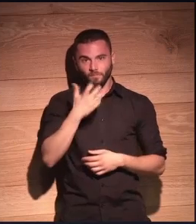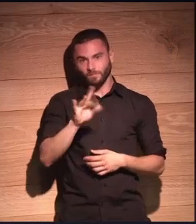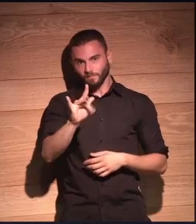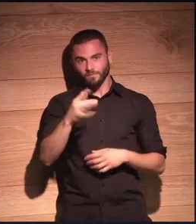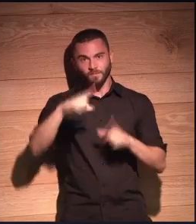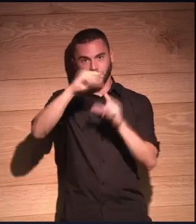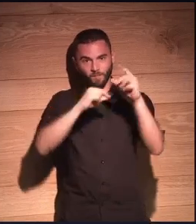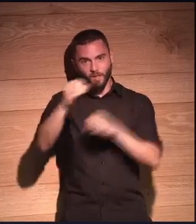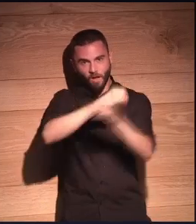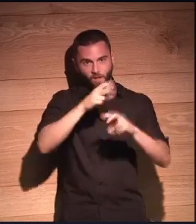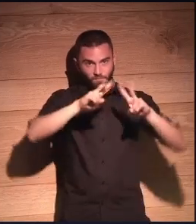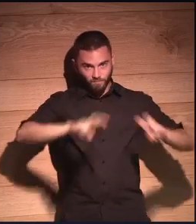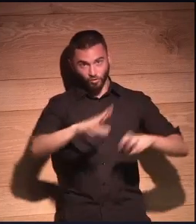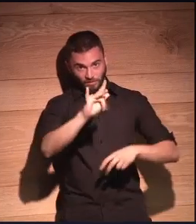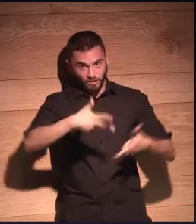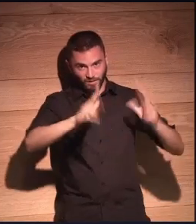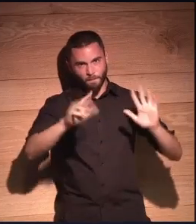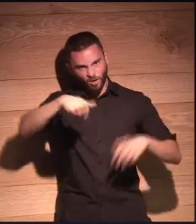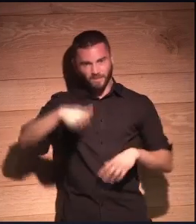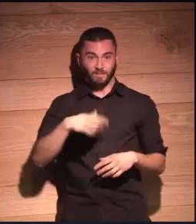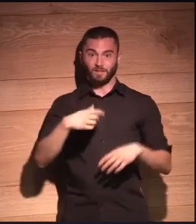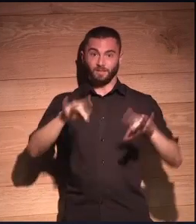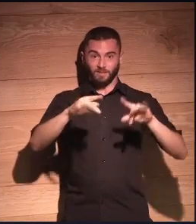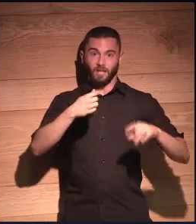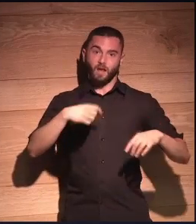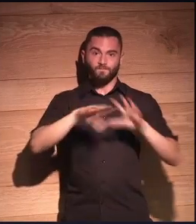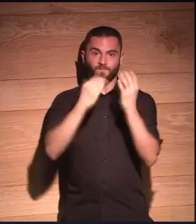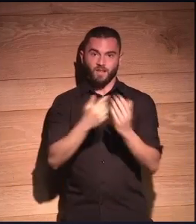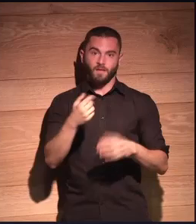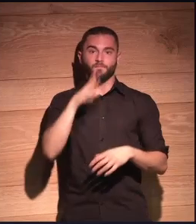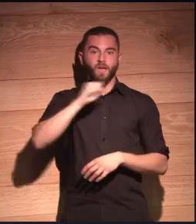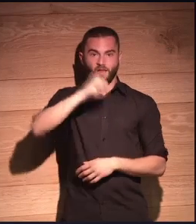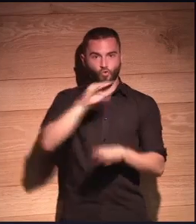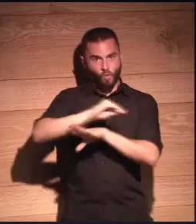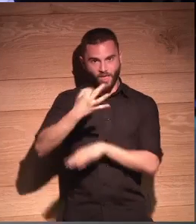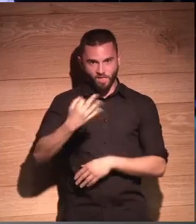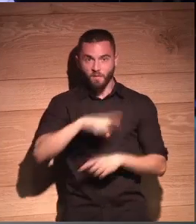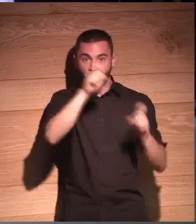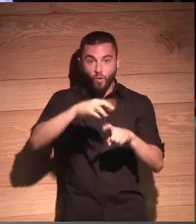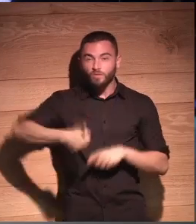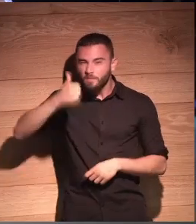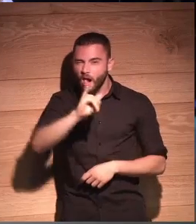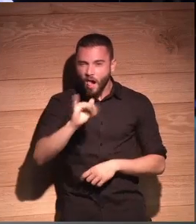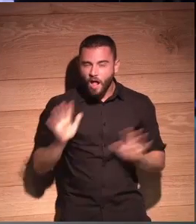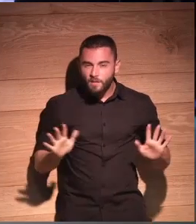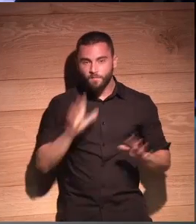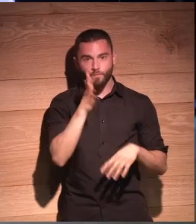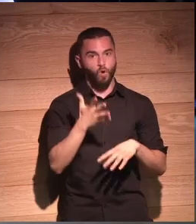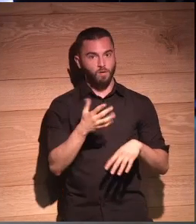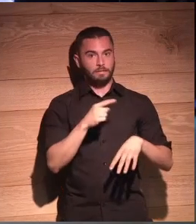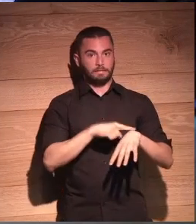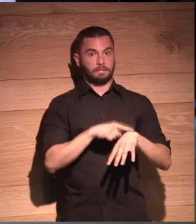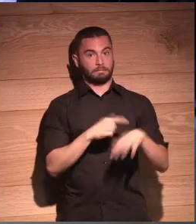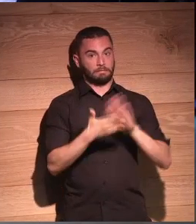espacial, pero este planeta es maravilloso, vamos a cuidarlo, ¿no? ¿Hay por ahí alguna pregunta más? Porque ya no vamos a